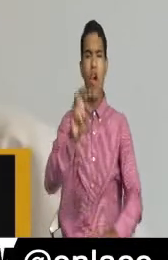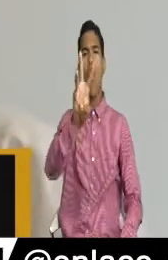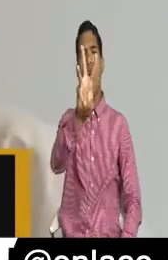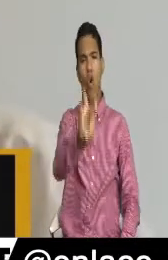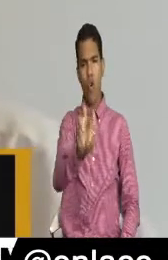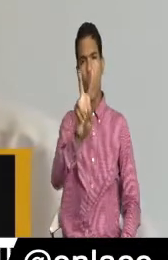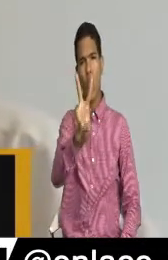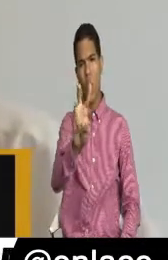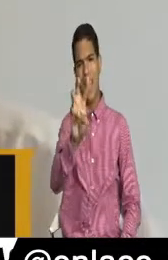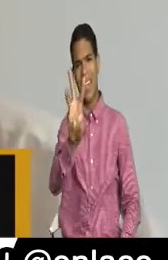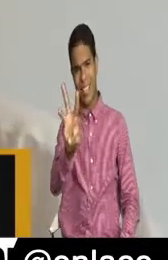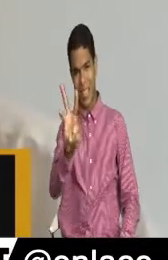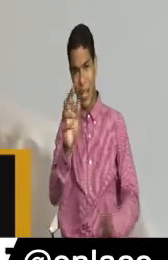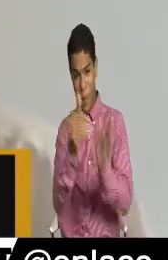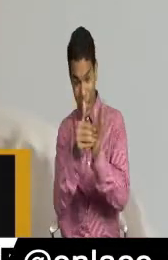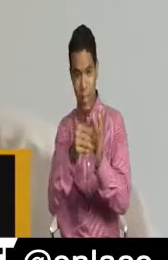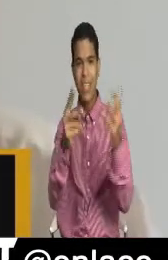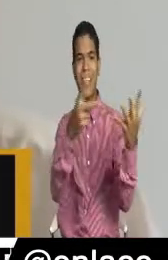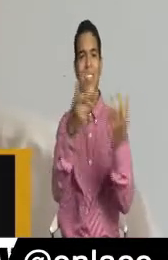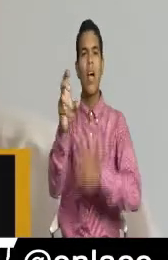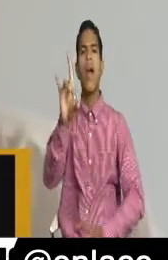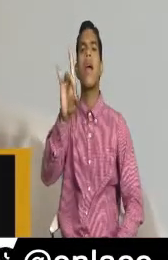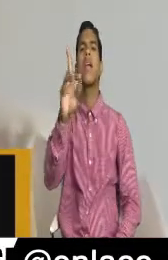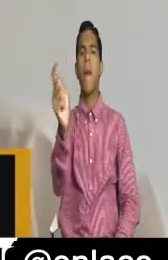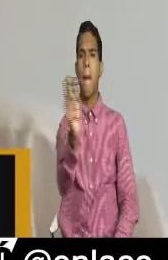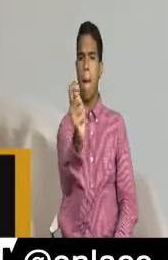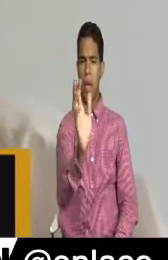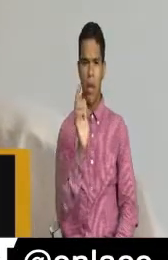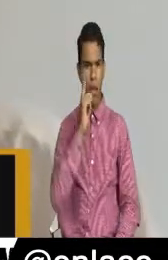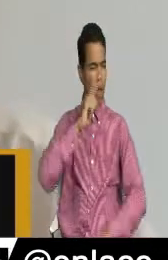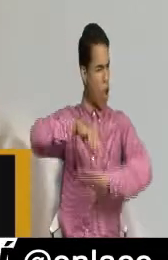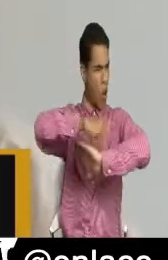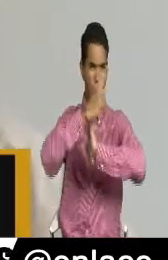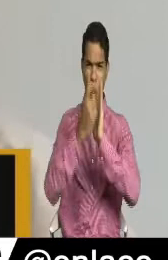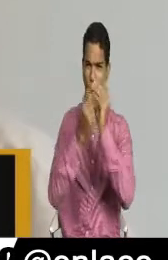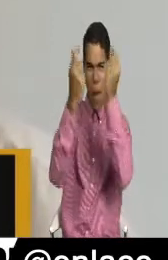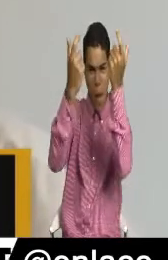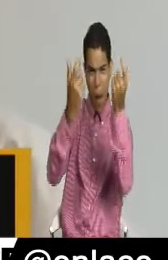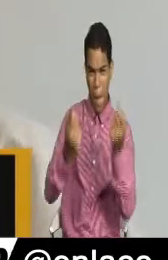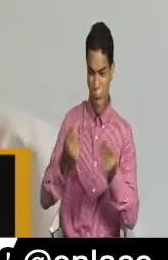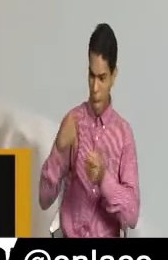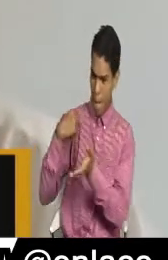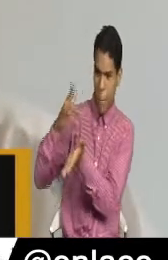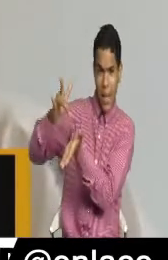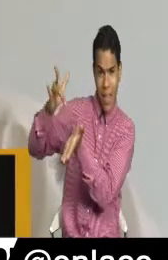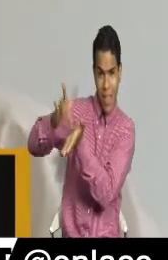823.715 pesos. Y un total adeudado por Mota Engil a DUD